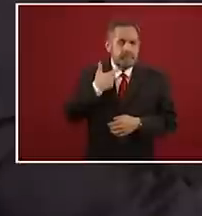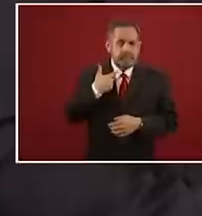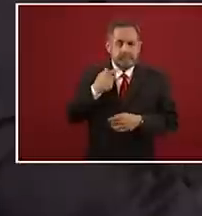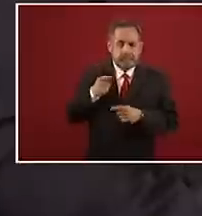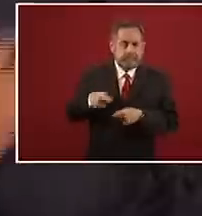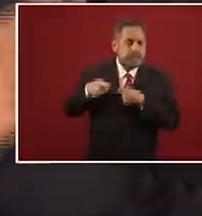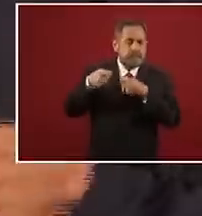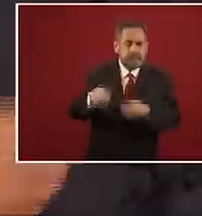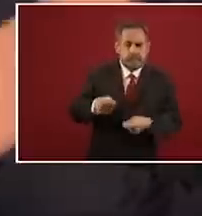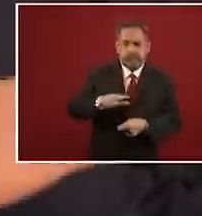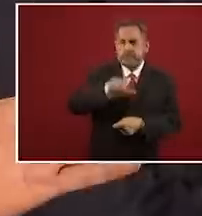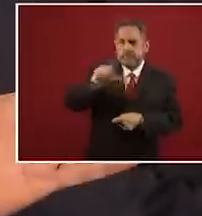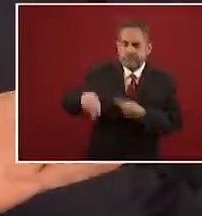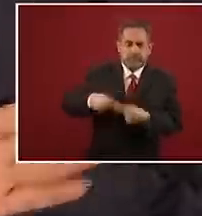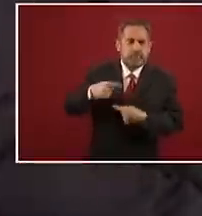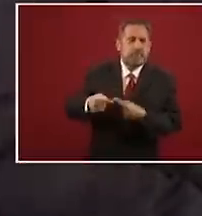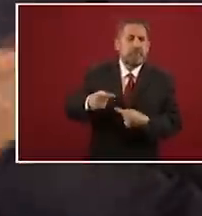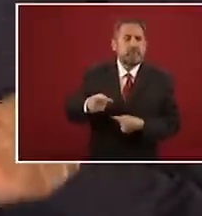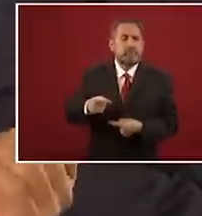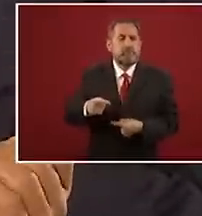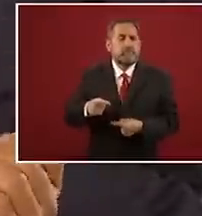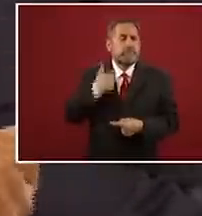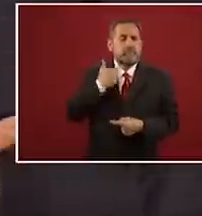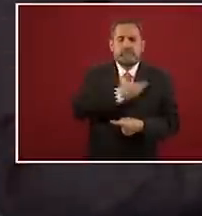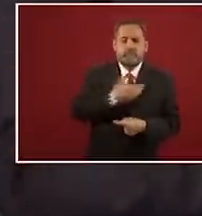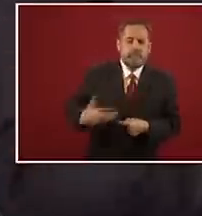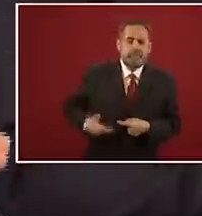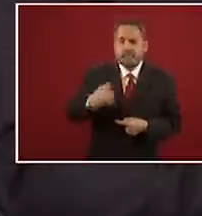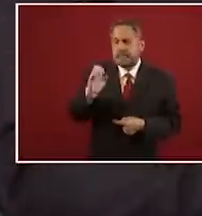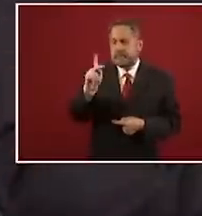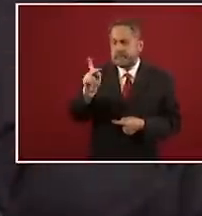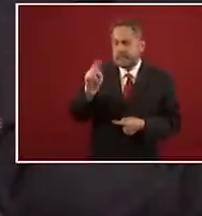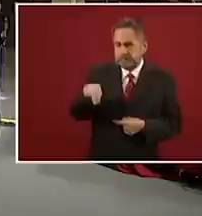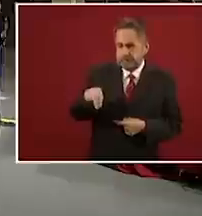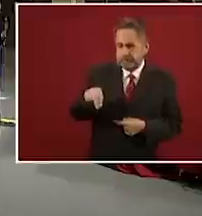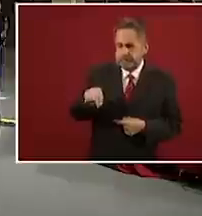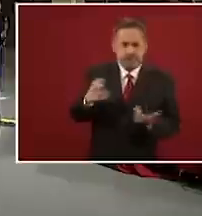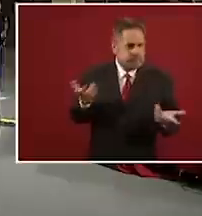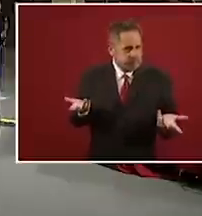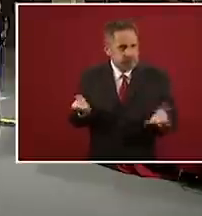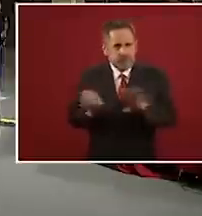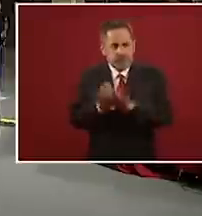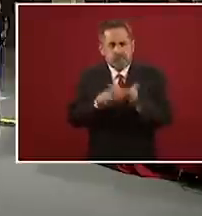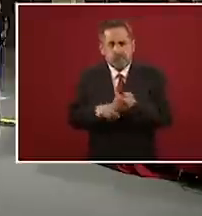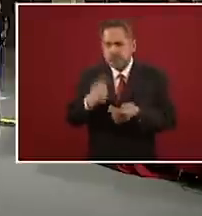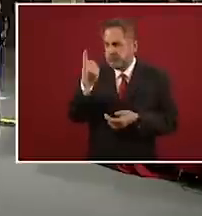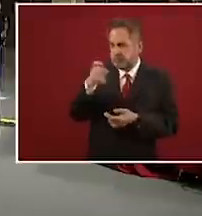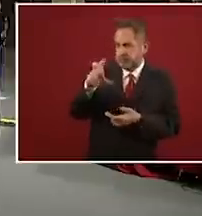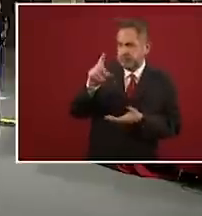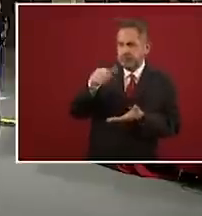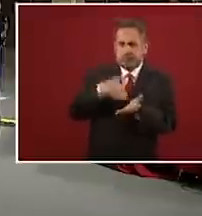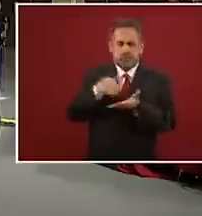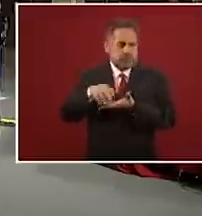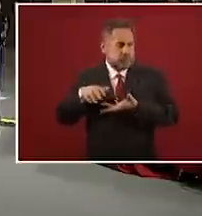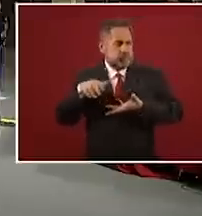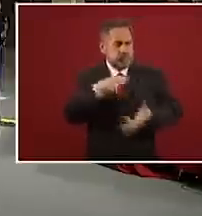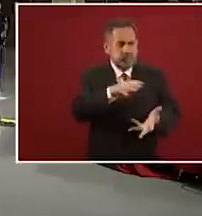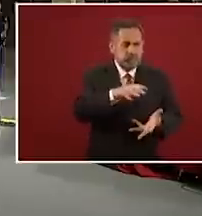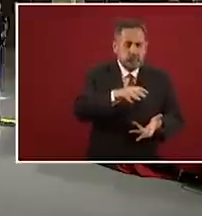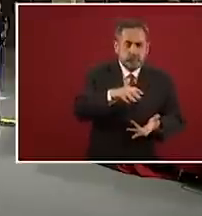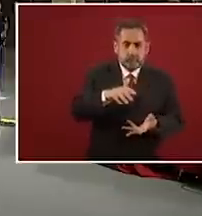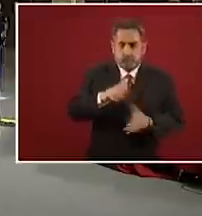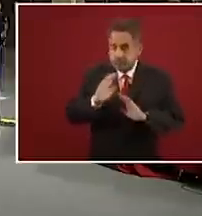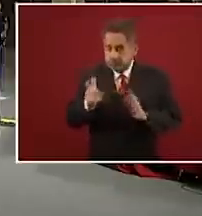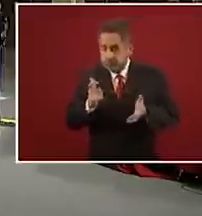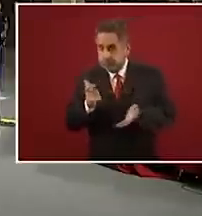al presidente entrante en ese momento, de Enrique Peña Nieto? ¿De dónde se erogó esos 130 millones de dólares? Y si ya están